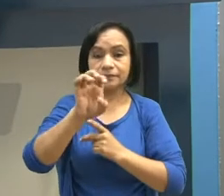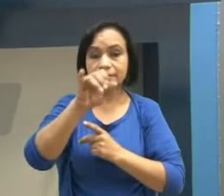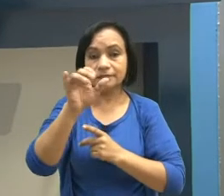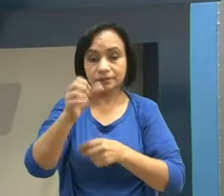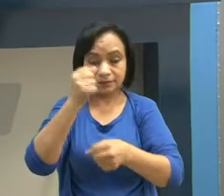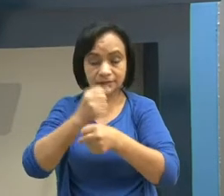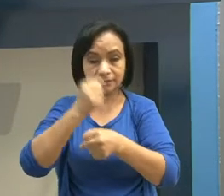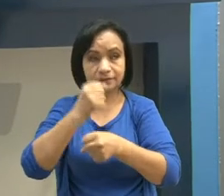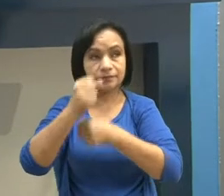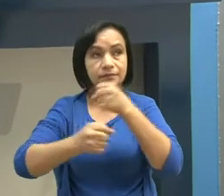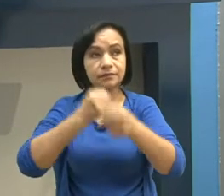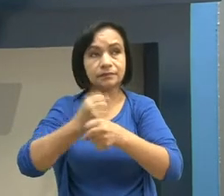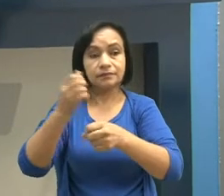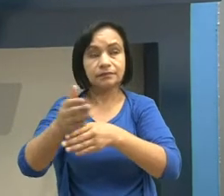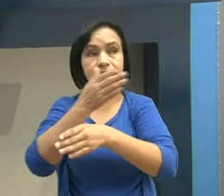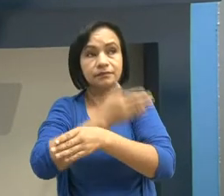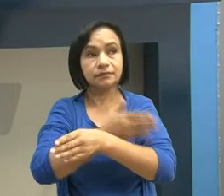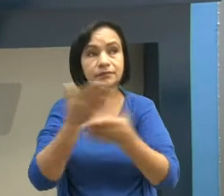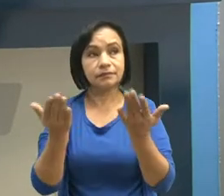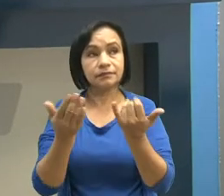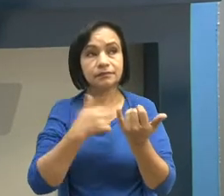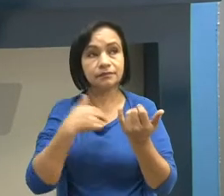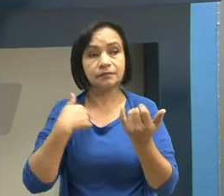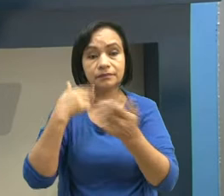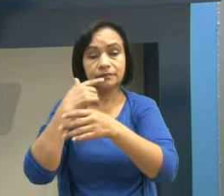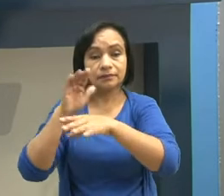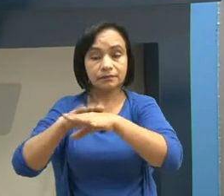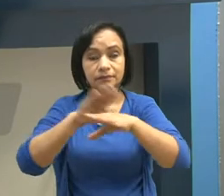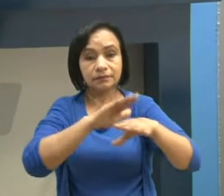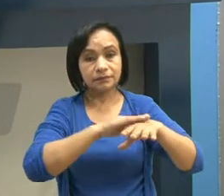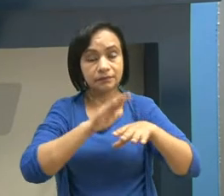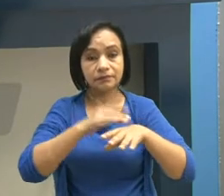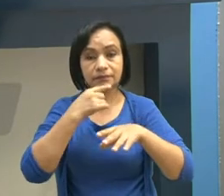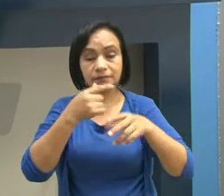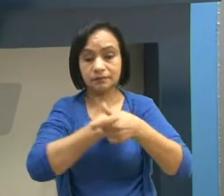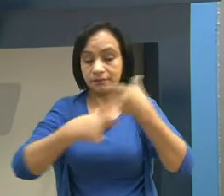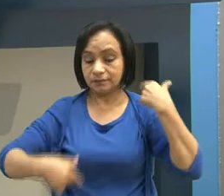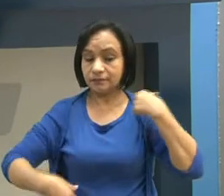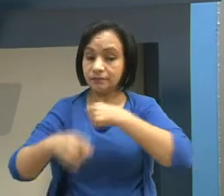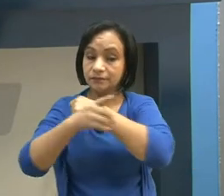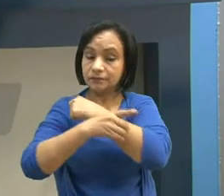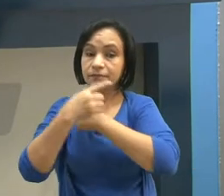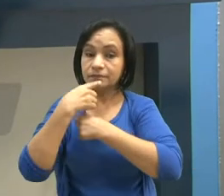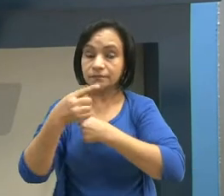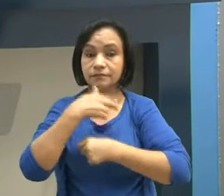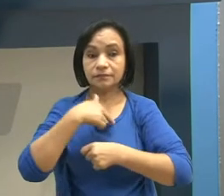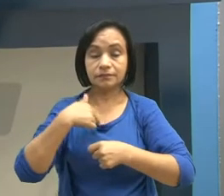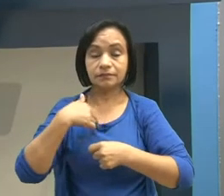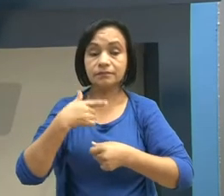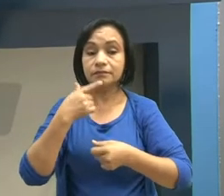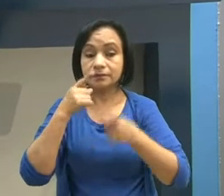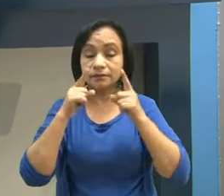general desde hace varios años que ha sido orientado por nuestro presidente, comandante Daniel, que es el